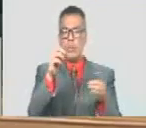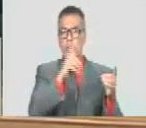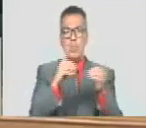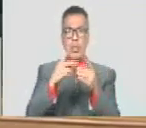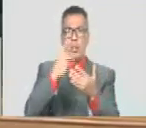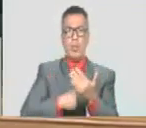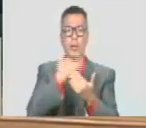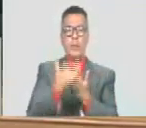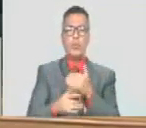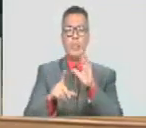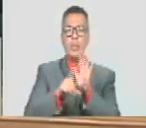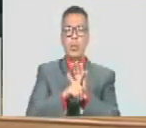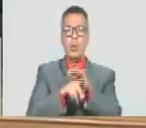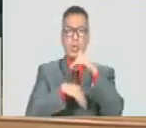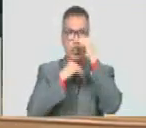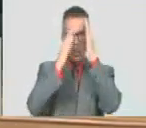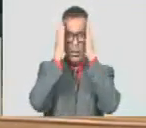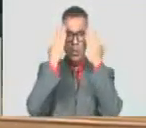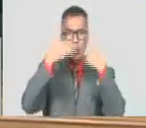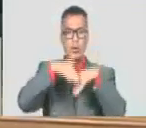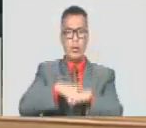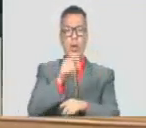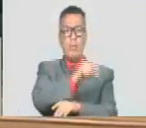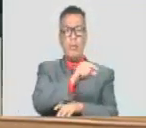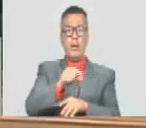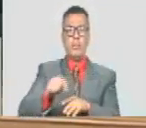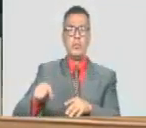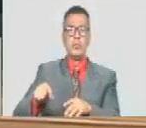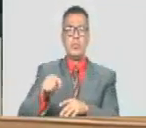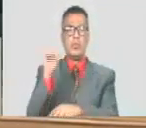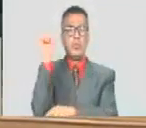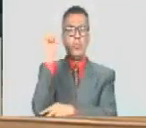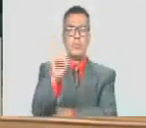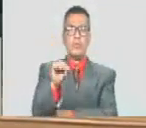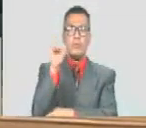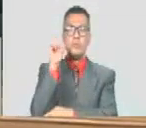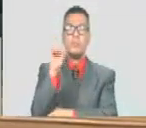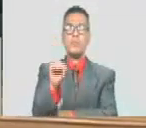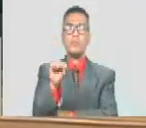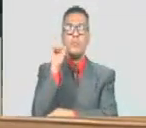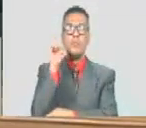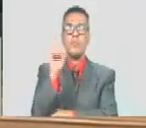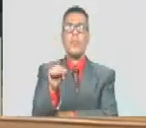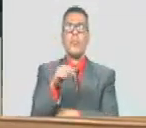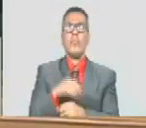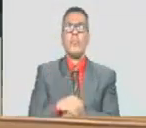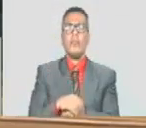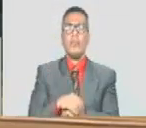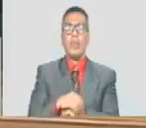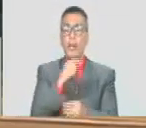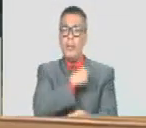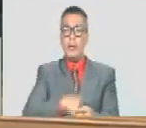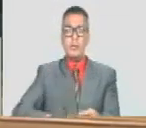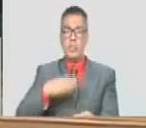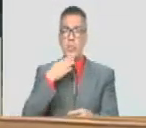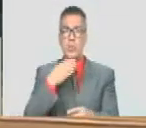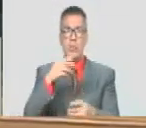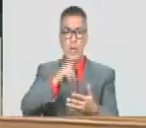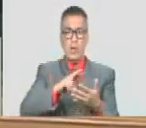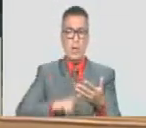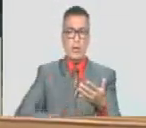del proyecto de ley de atención integral para las personas con trastornos del espectro autista. El presidente ordenó